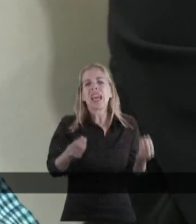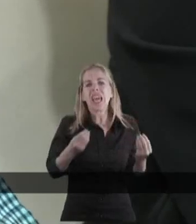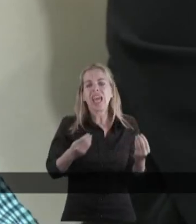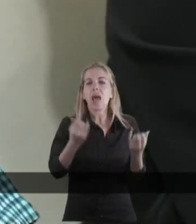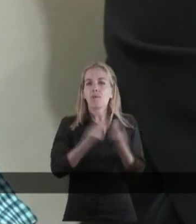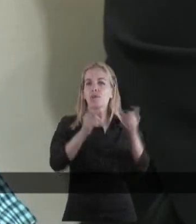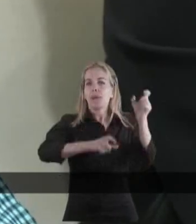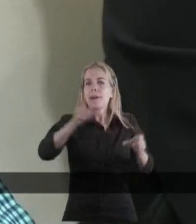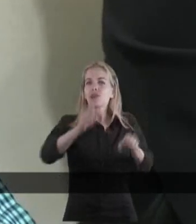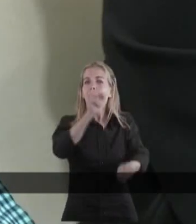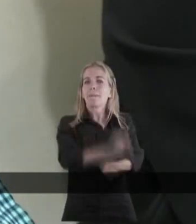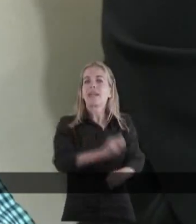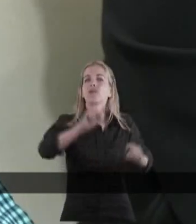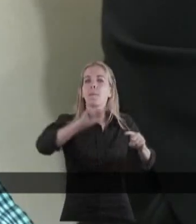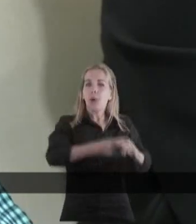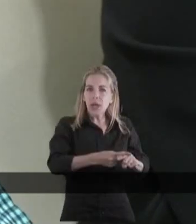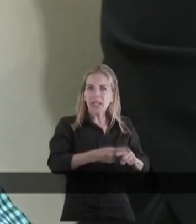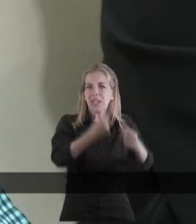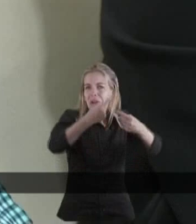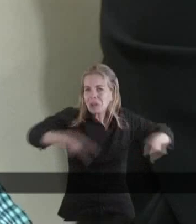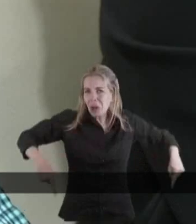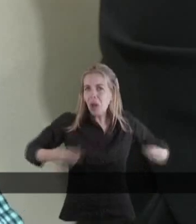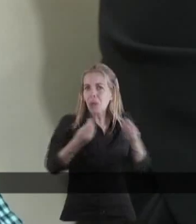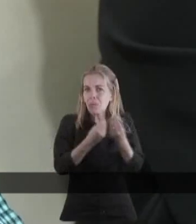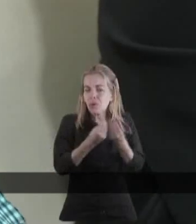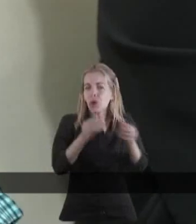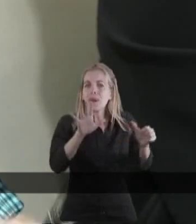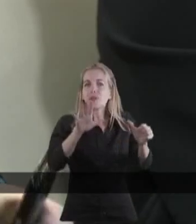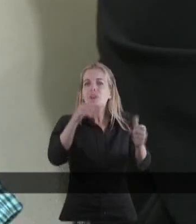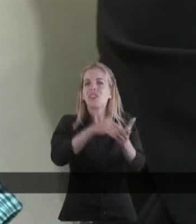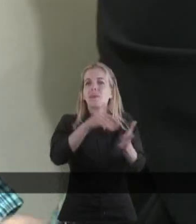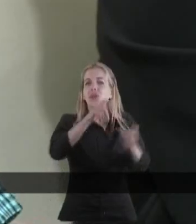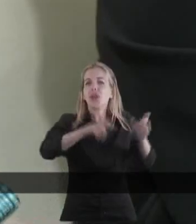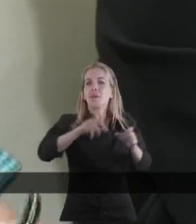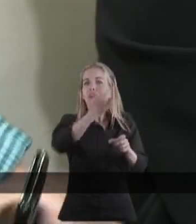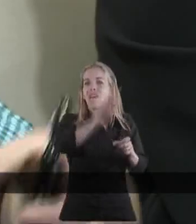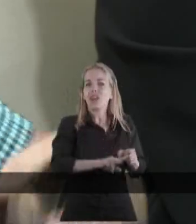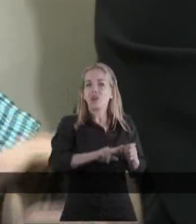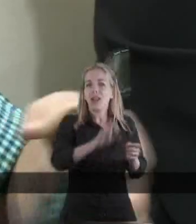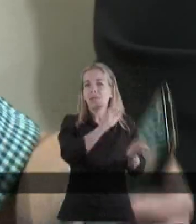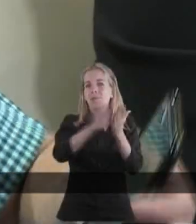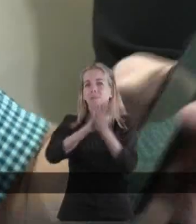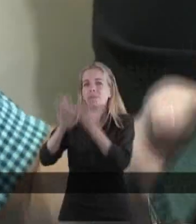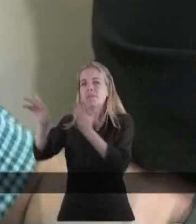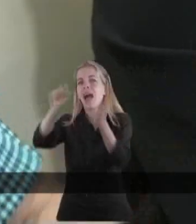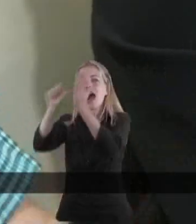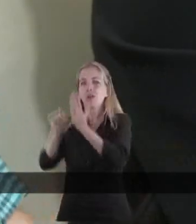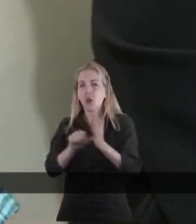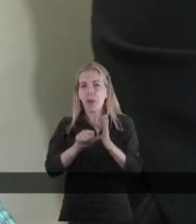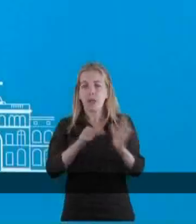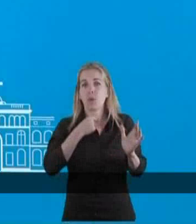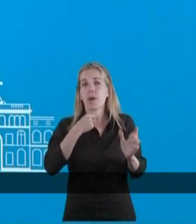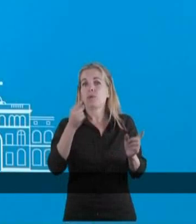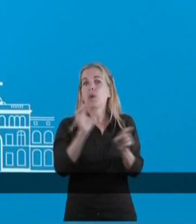emergencia humanitaria que provocó un éxodo de al menos 6 millones de venezolanos. Le pregunto datos específicos, no un concepto general que lo planteó